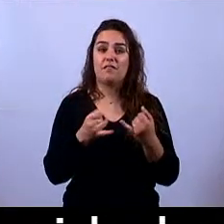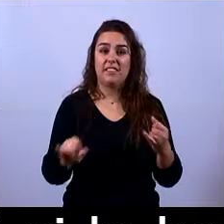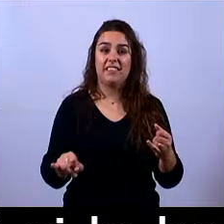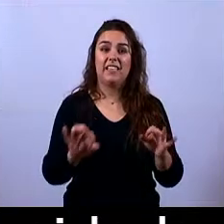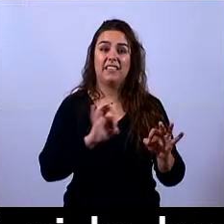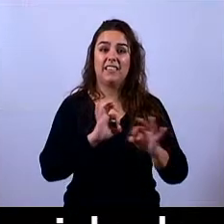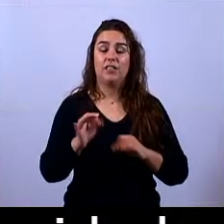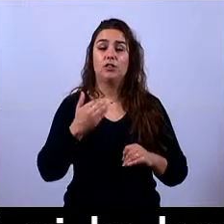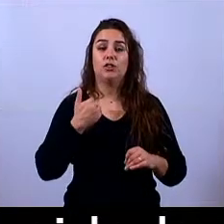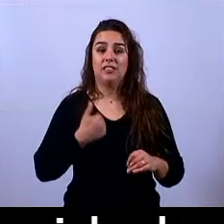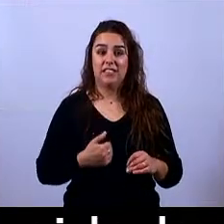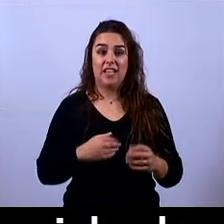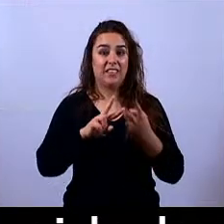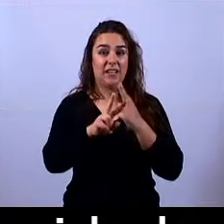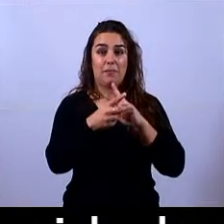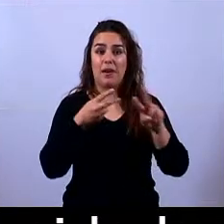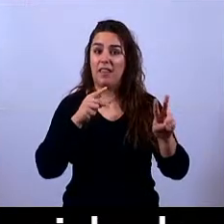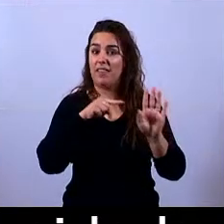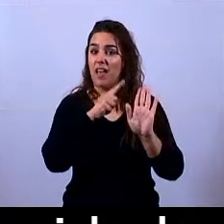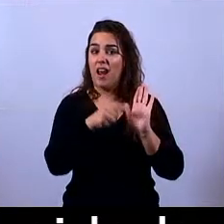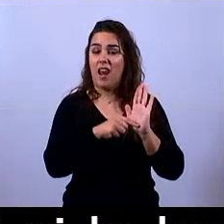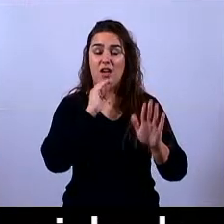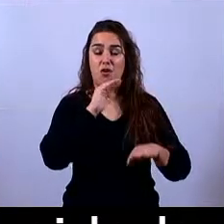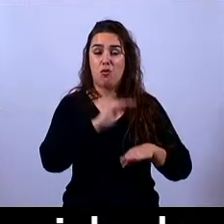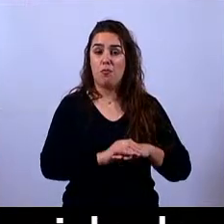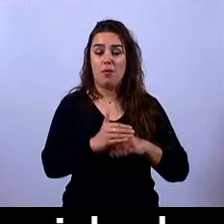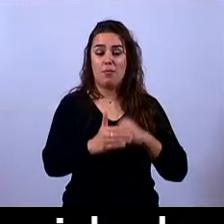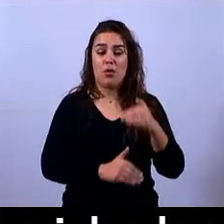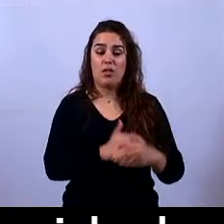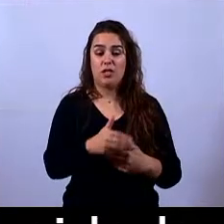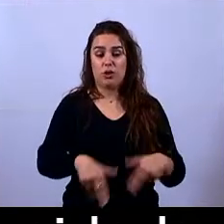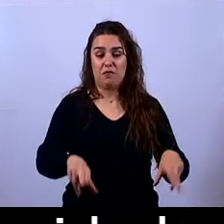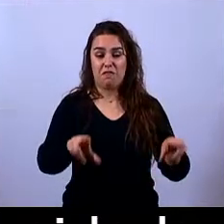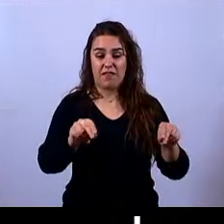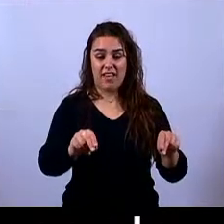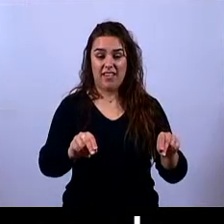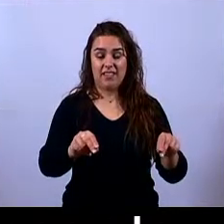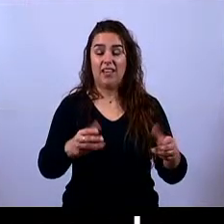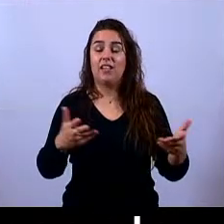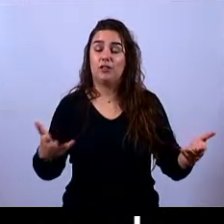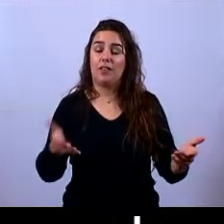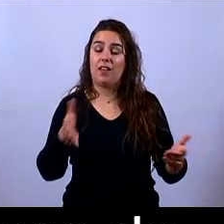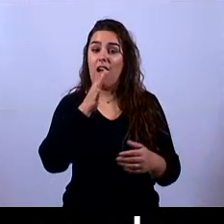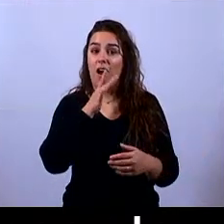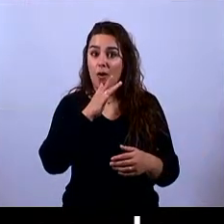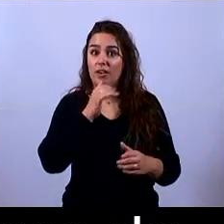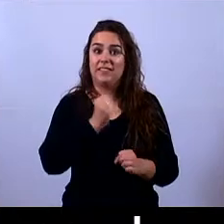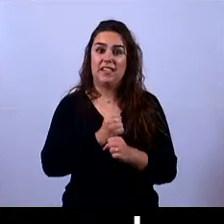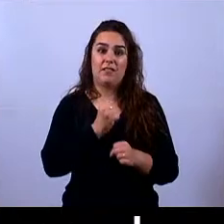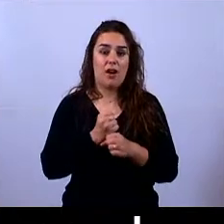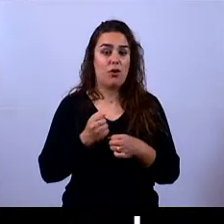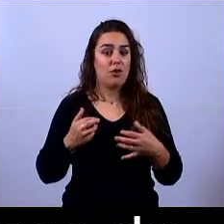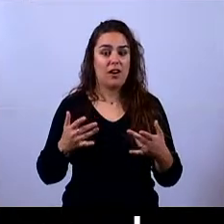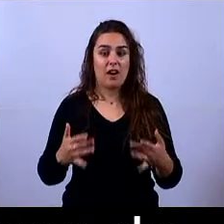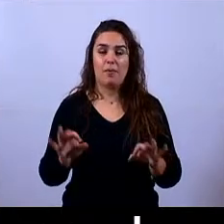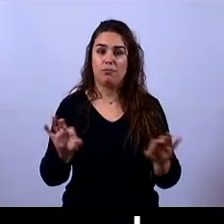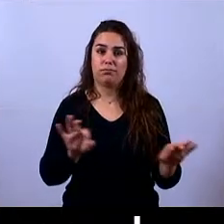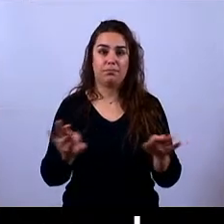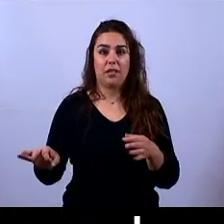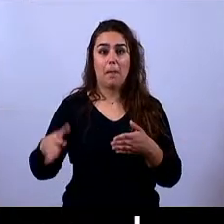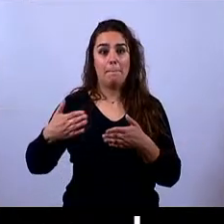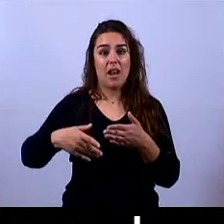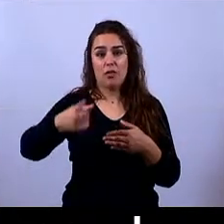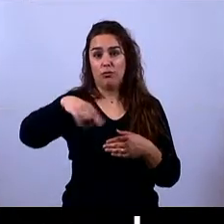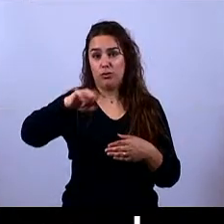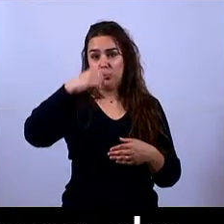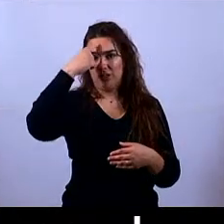concluido con transparencia y legalidad el proceso de tramitación que ha habido, pues ahora ponerse a trabajar rápidamente. Los plazos, ustedes